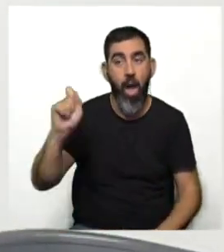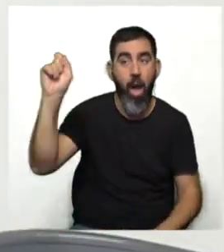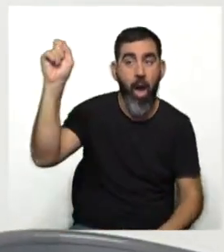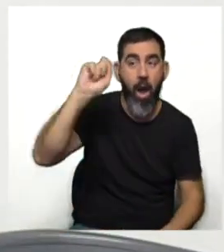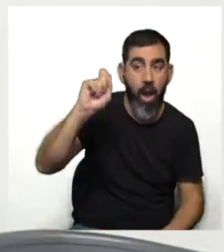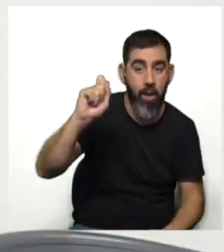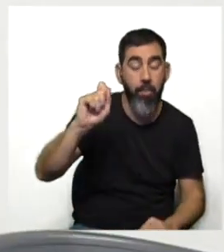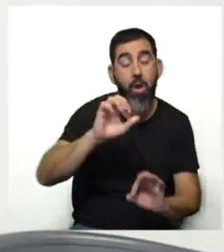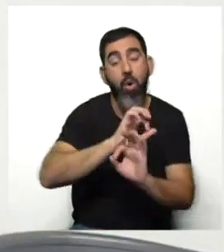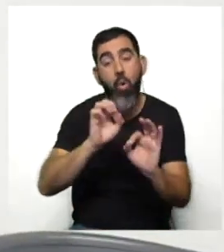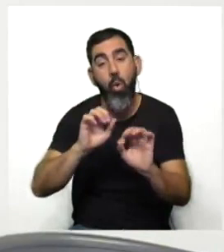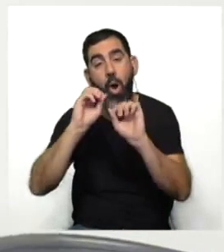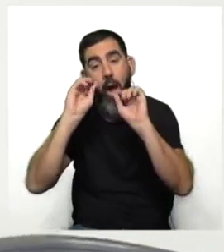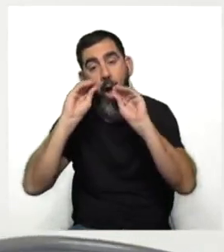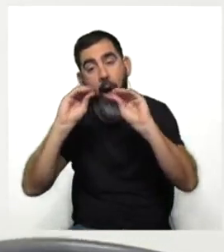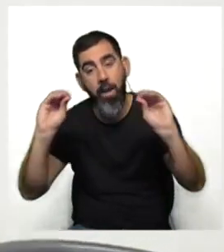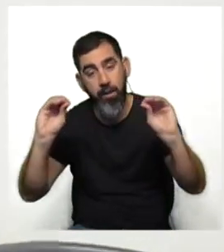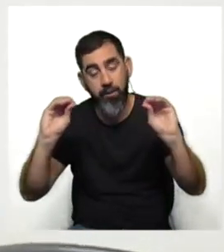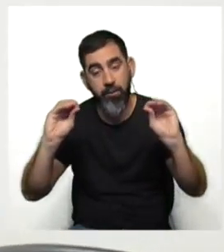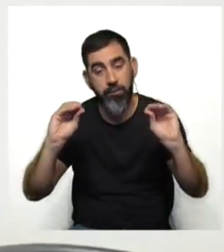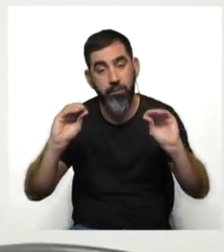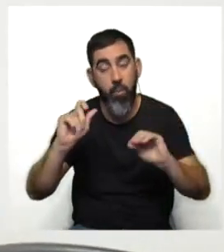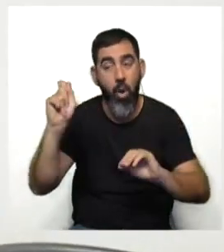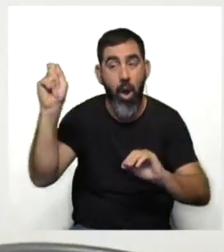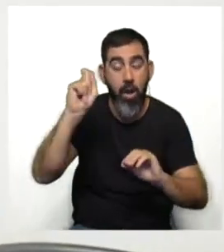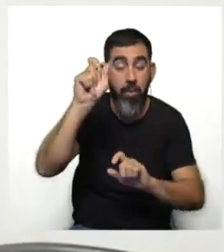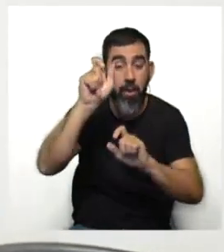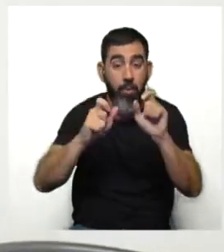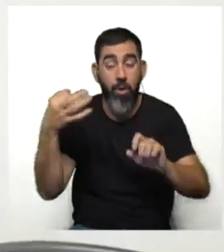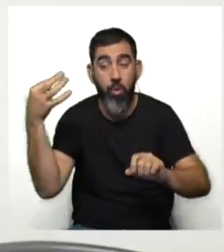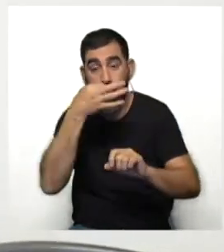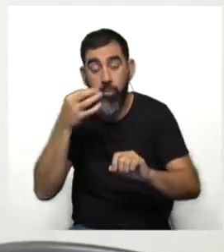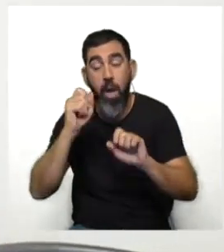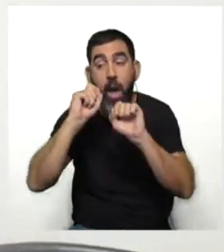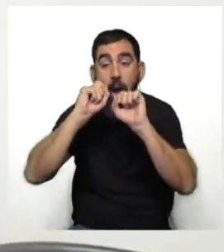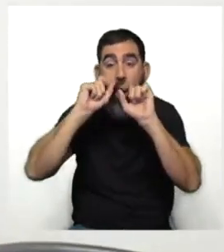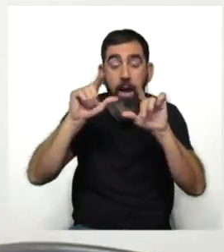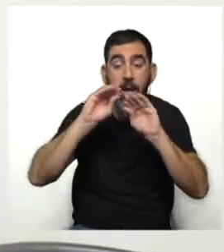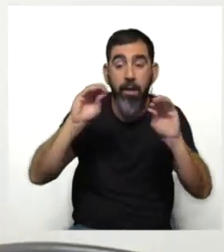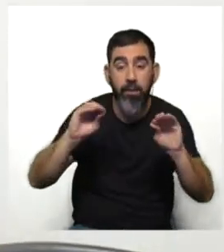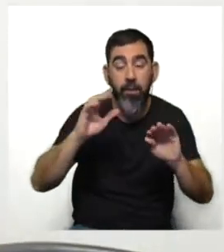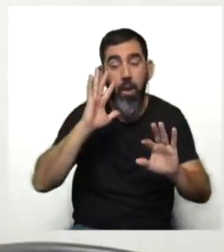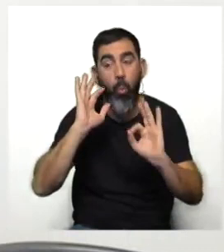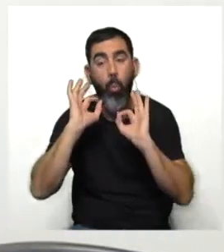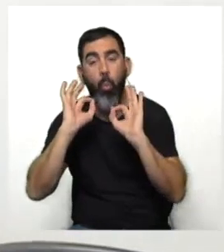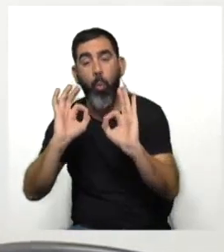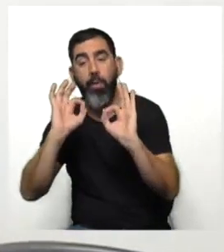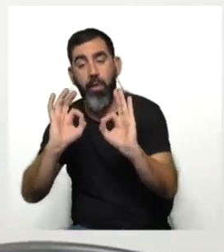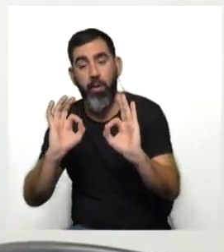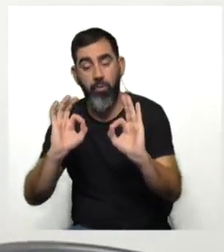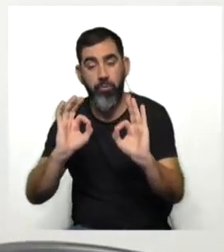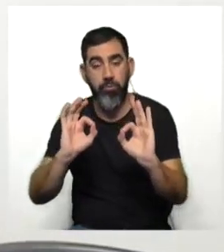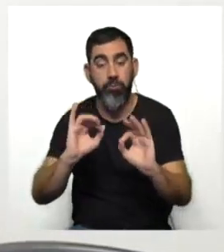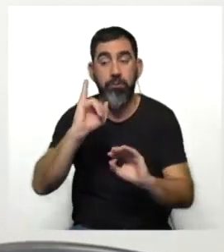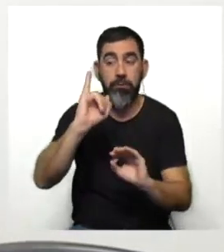que dispara otras reacciones tanto en el público como en los consumidores y la alerta que decir bueno tenemos que estar atentos ante la posible